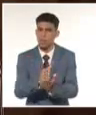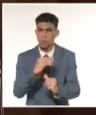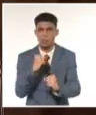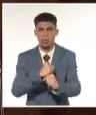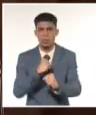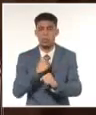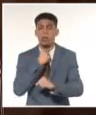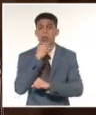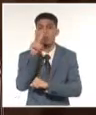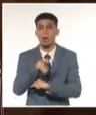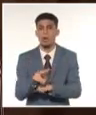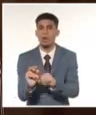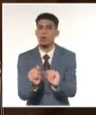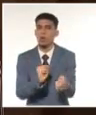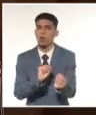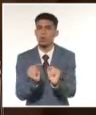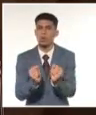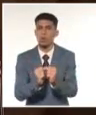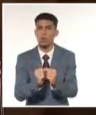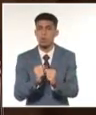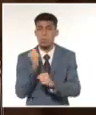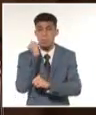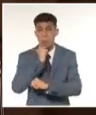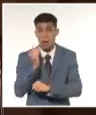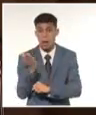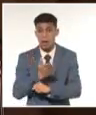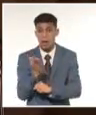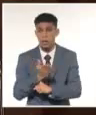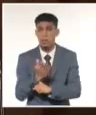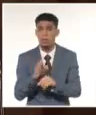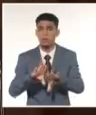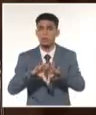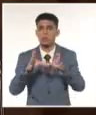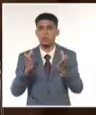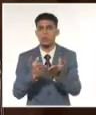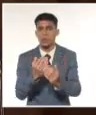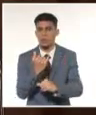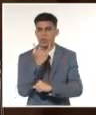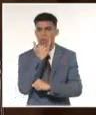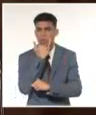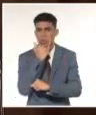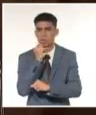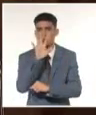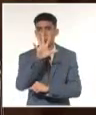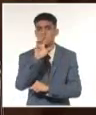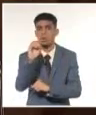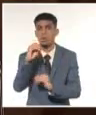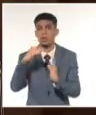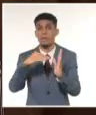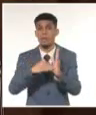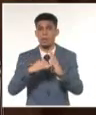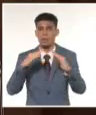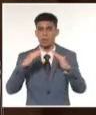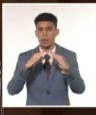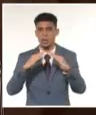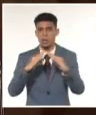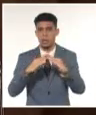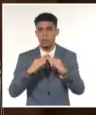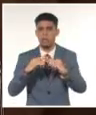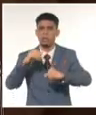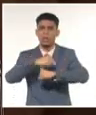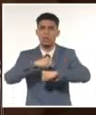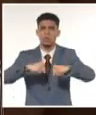que garanticen recuperar en el menor tiempo posible las afectaciones provocadas a más de 50.000 viviendas,